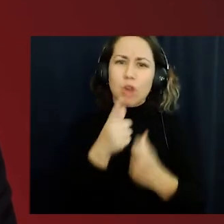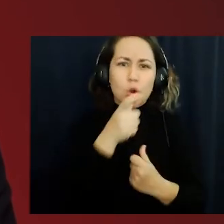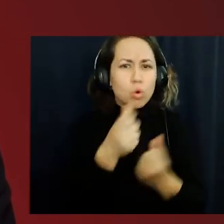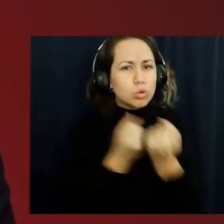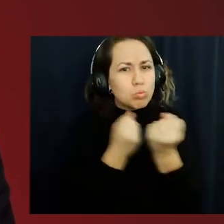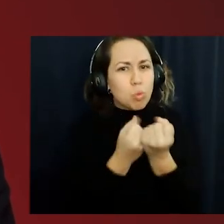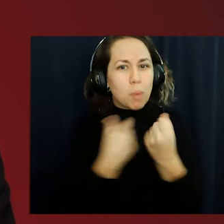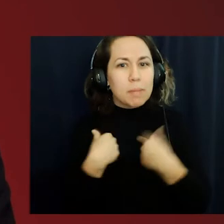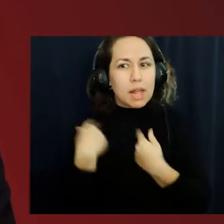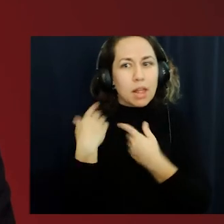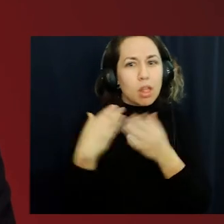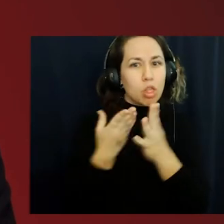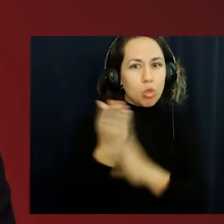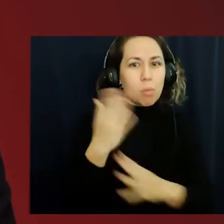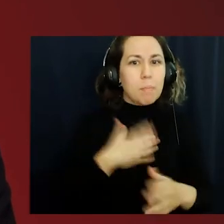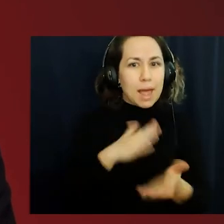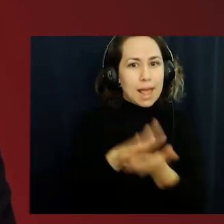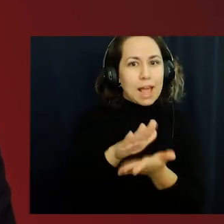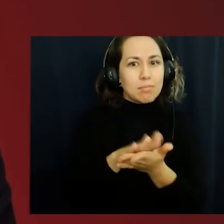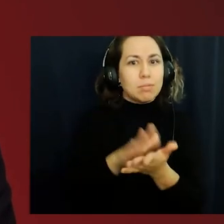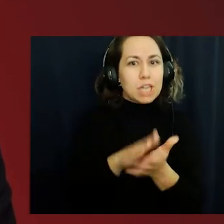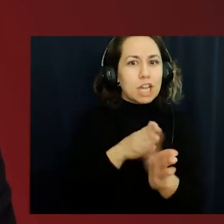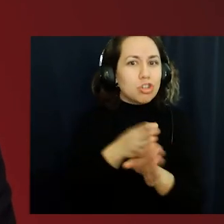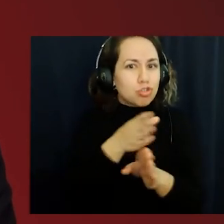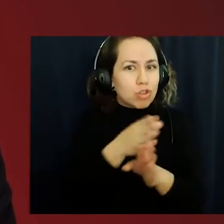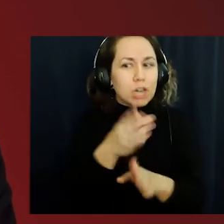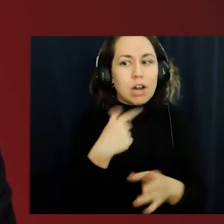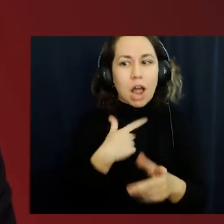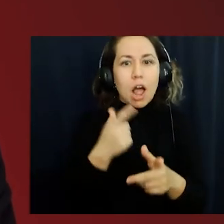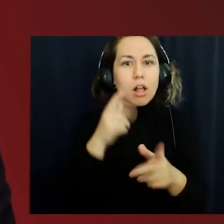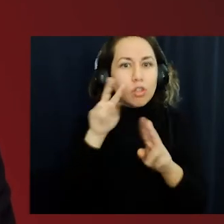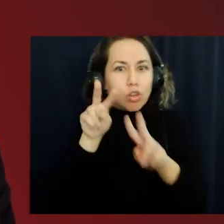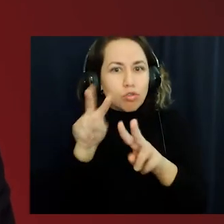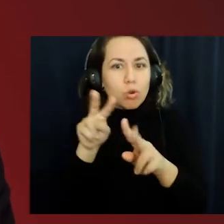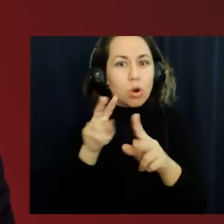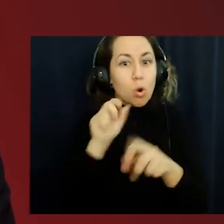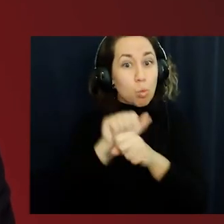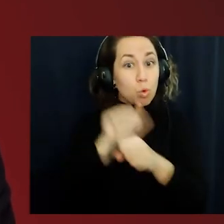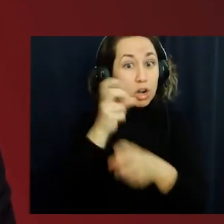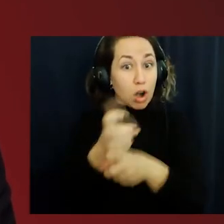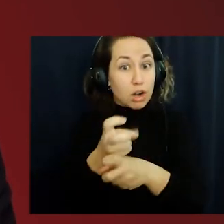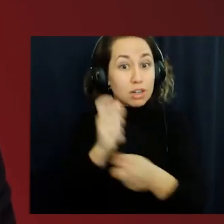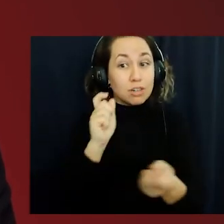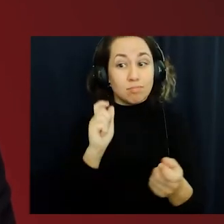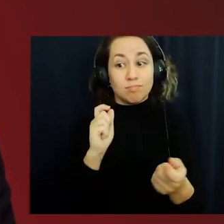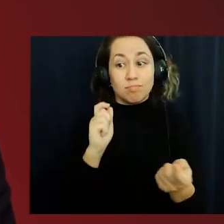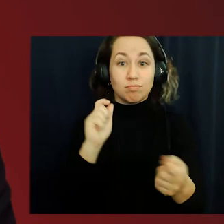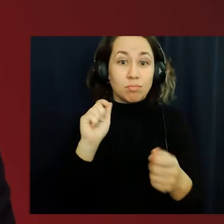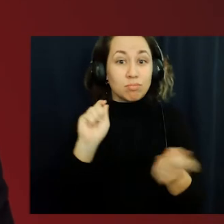apoyado en mi carrera académica. Quiero salir a cambiar el mundo y que todos estén orgullosos.